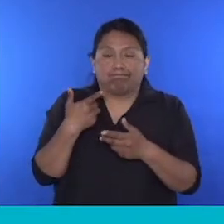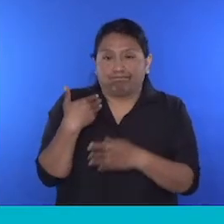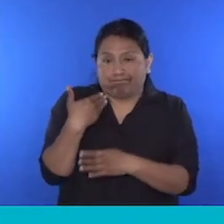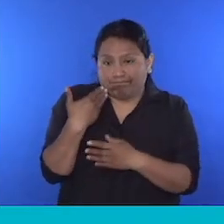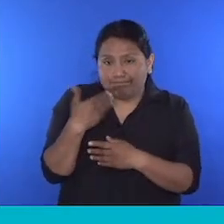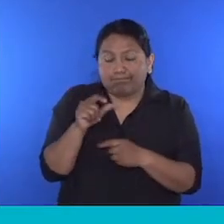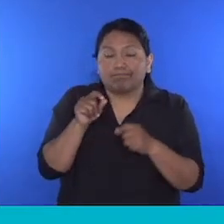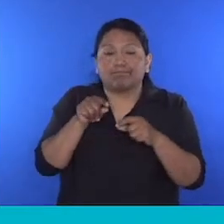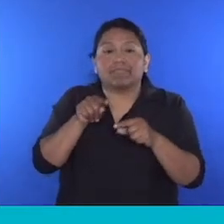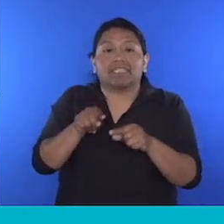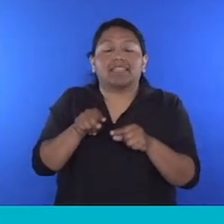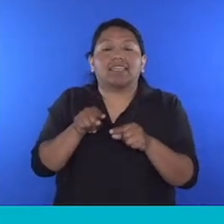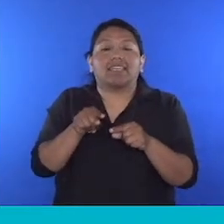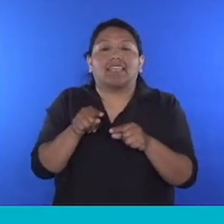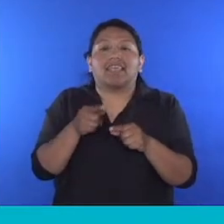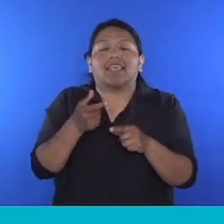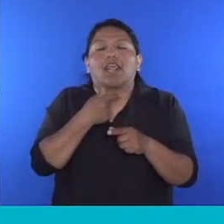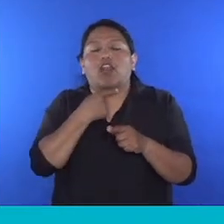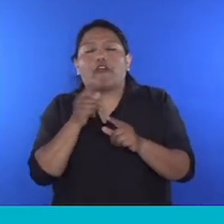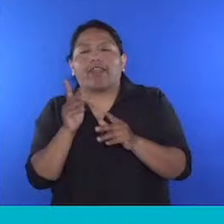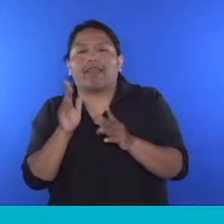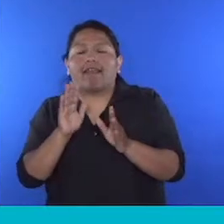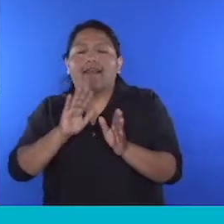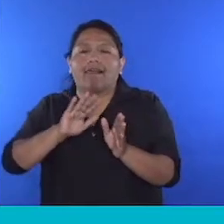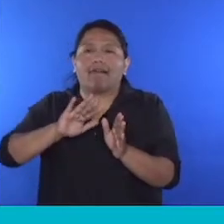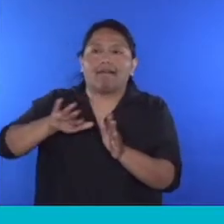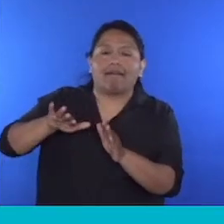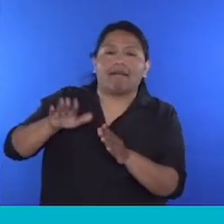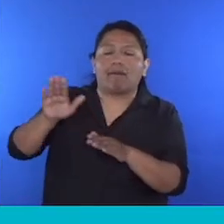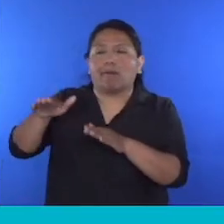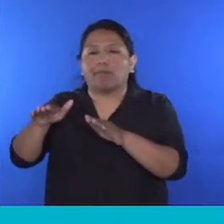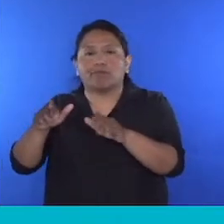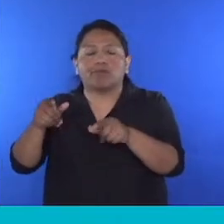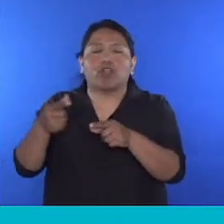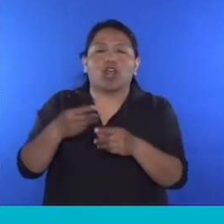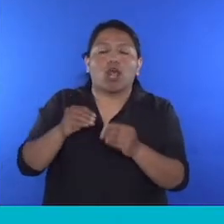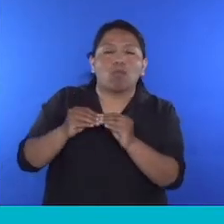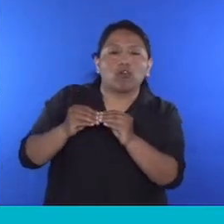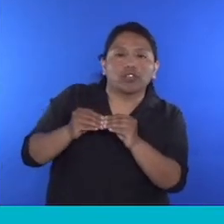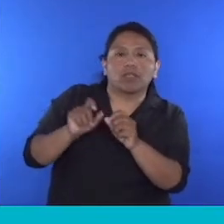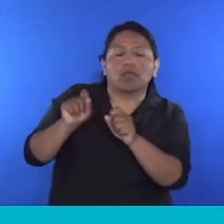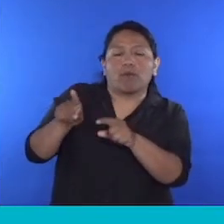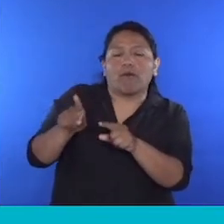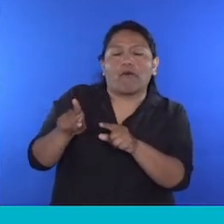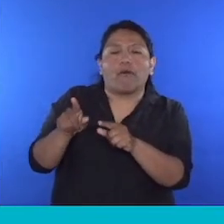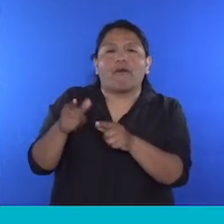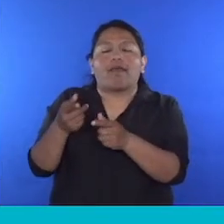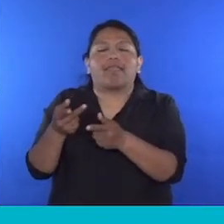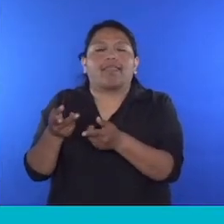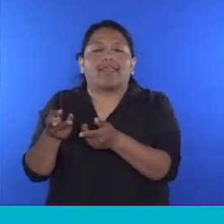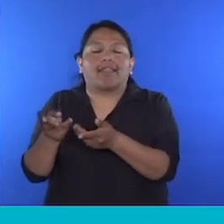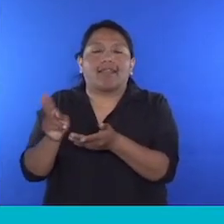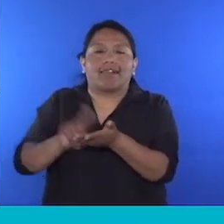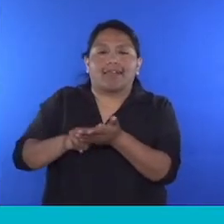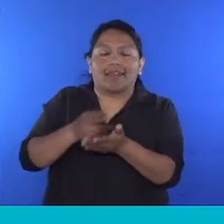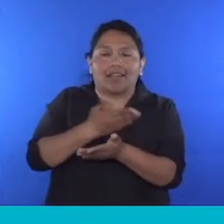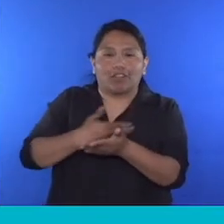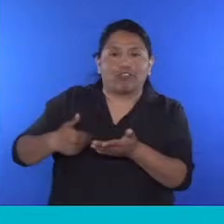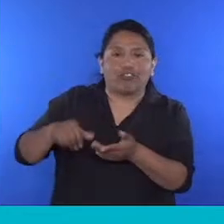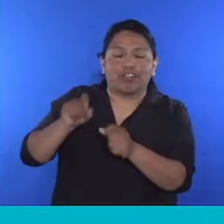alocución respecto de que no quería soslayar las motivaciones reeleccionistas